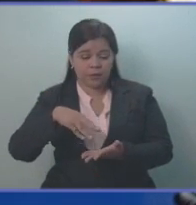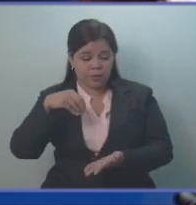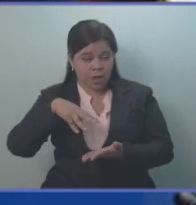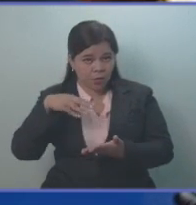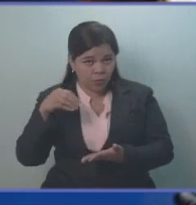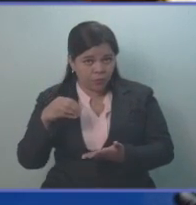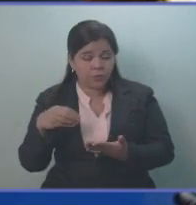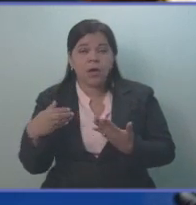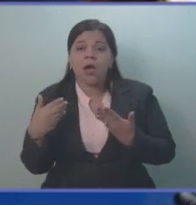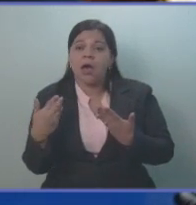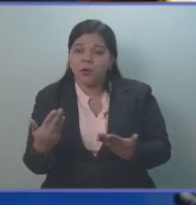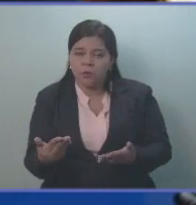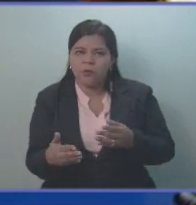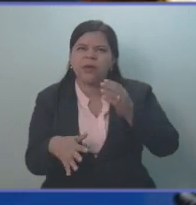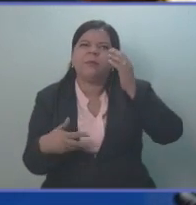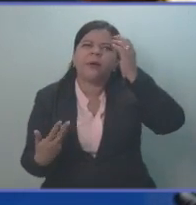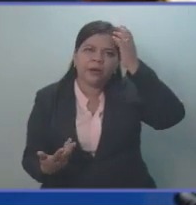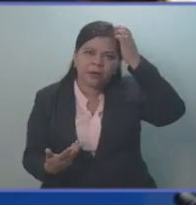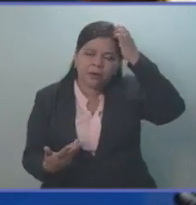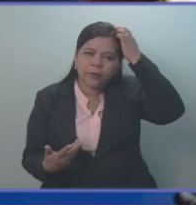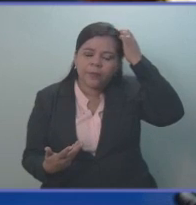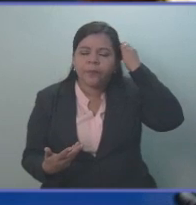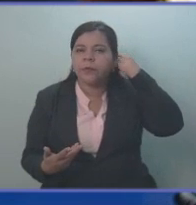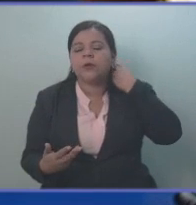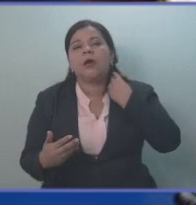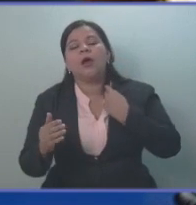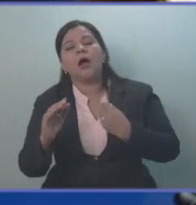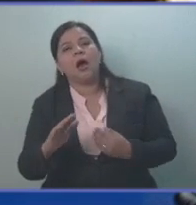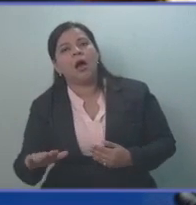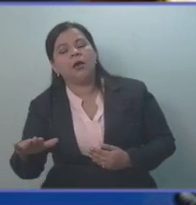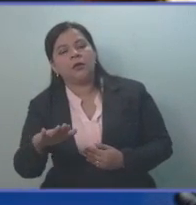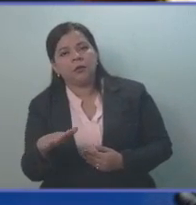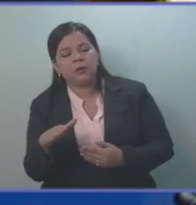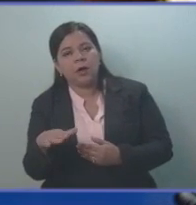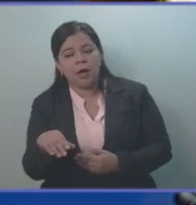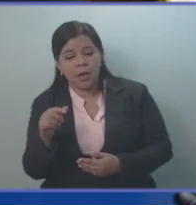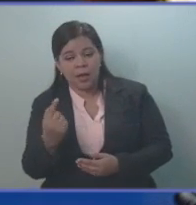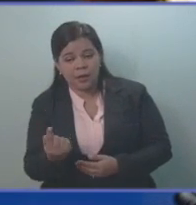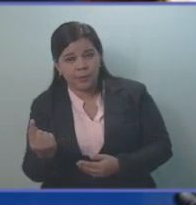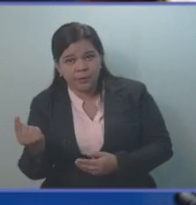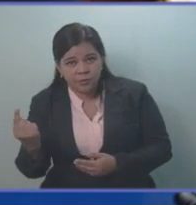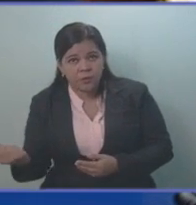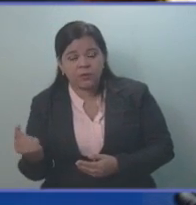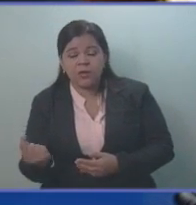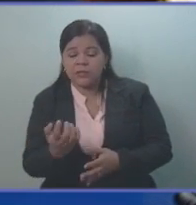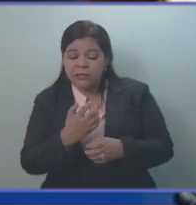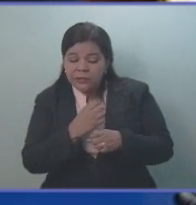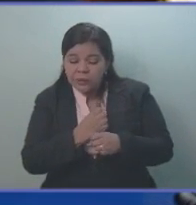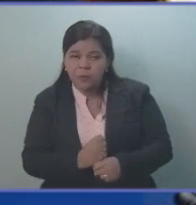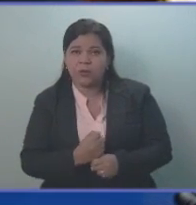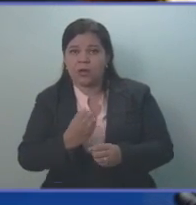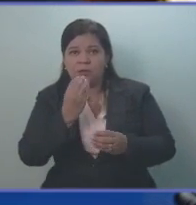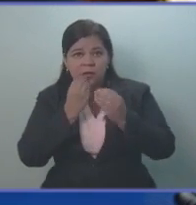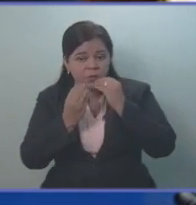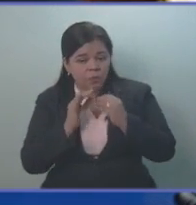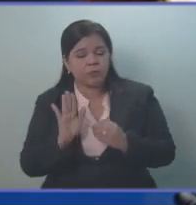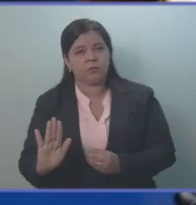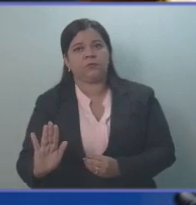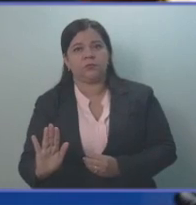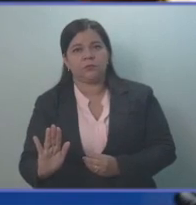va a contribuir a la seguridad alimentaria de estas familias,